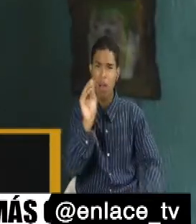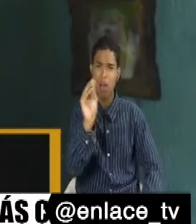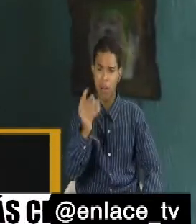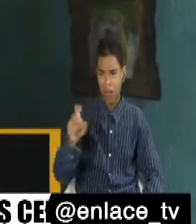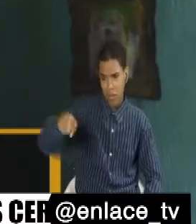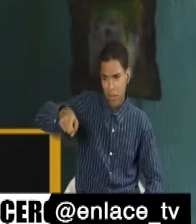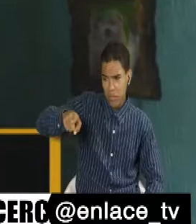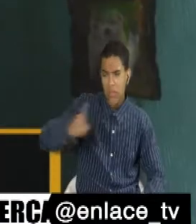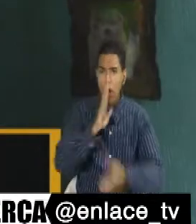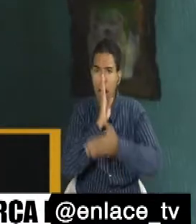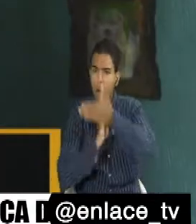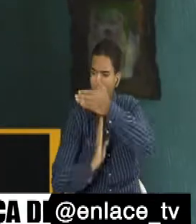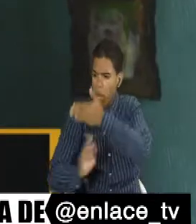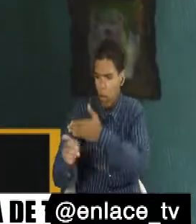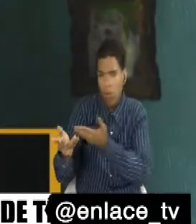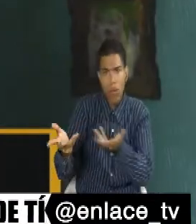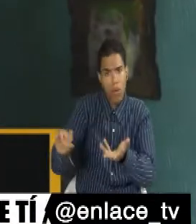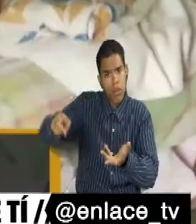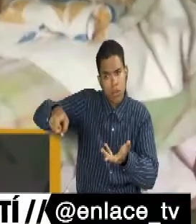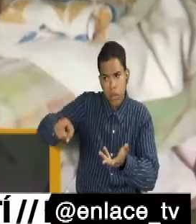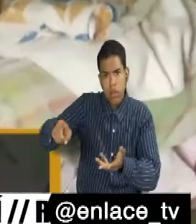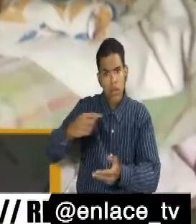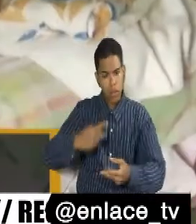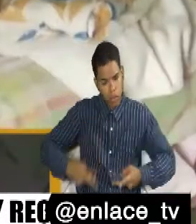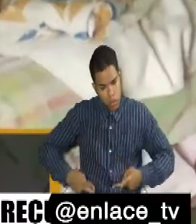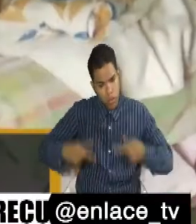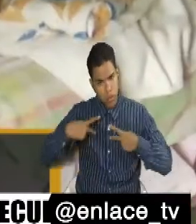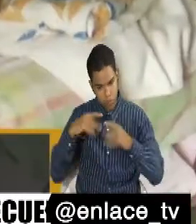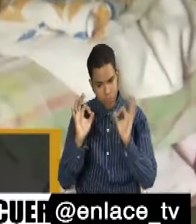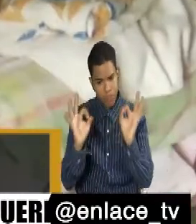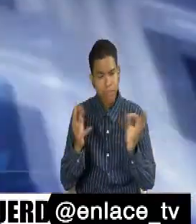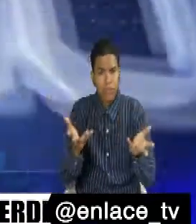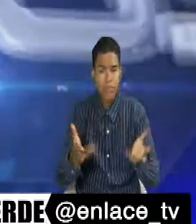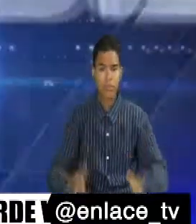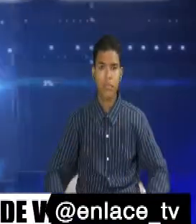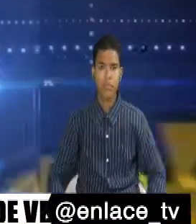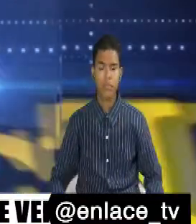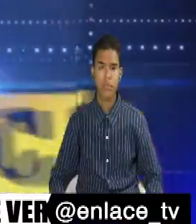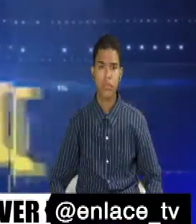necesitan tener una vida digna.